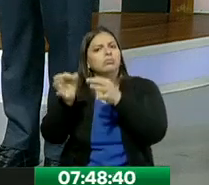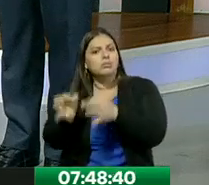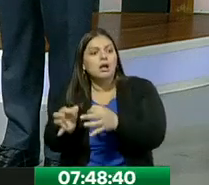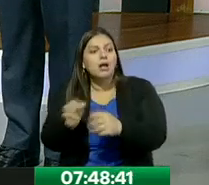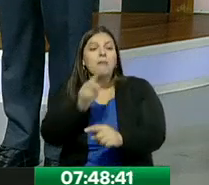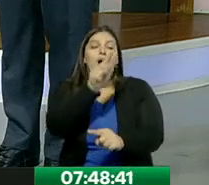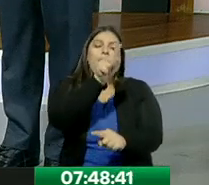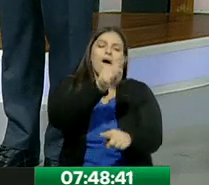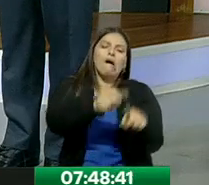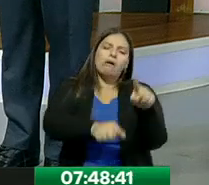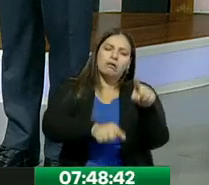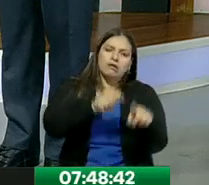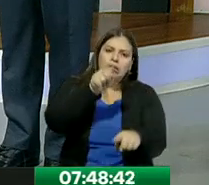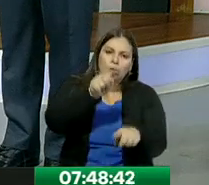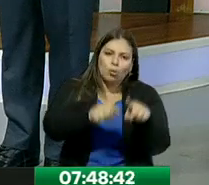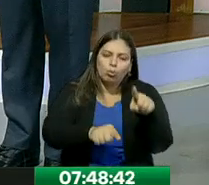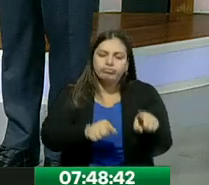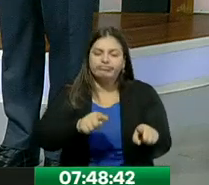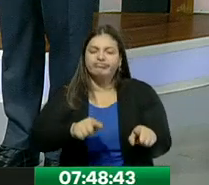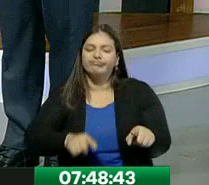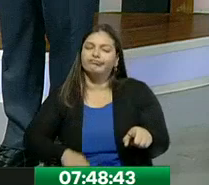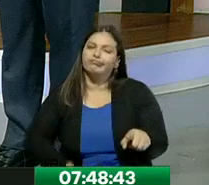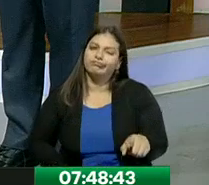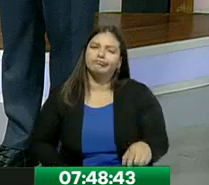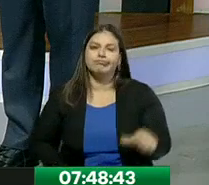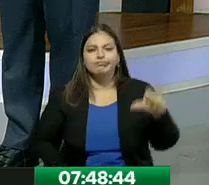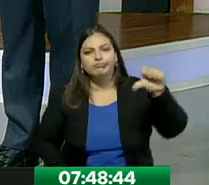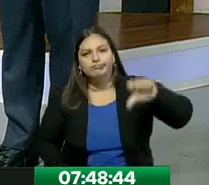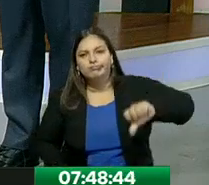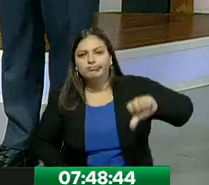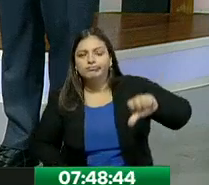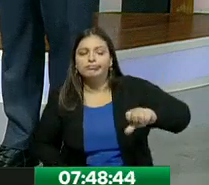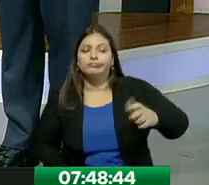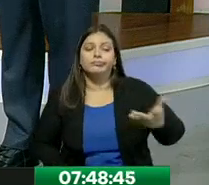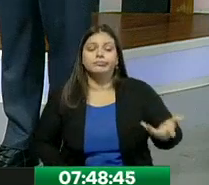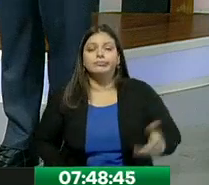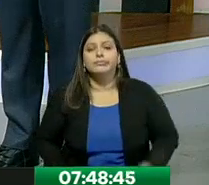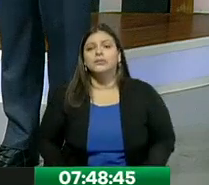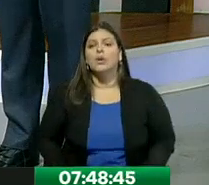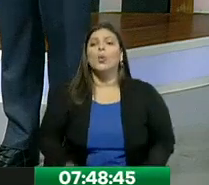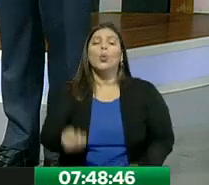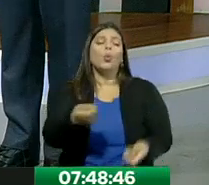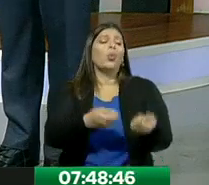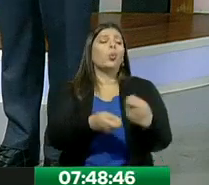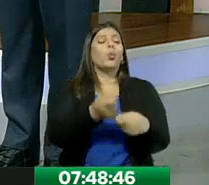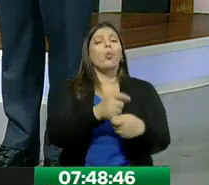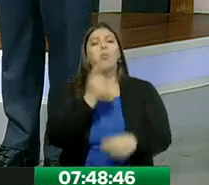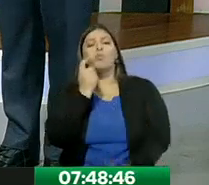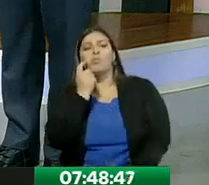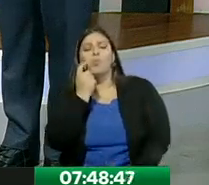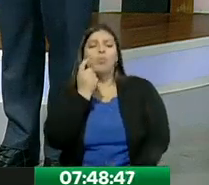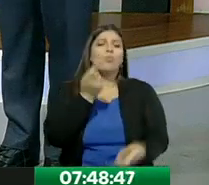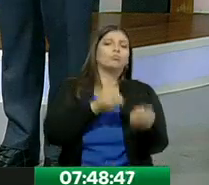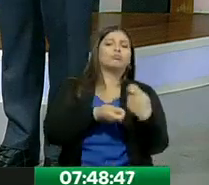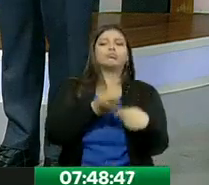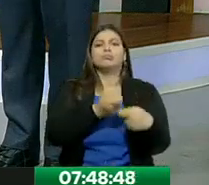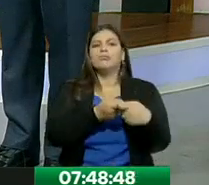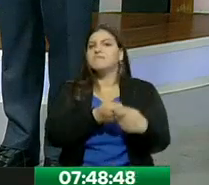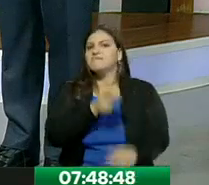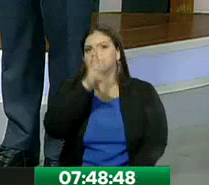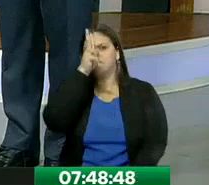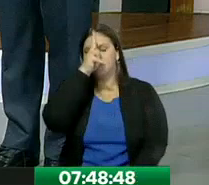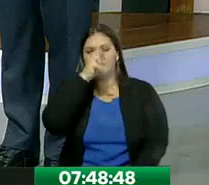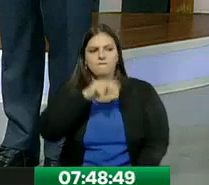totalizar. Y es lamentable que le dañen el negocio a otras personas, a buenas personas. Por mira, aquellos que se dedican